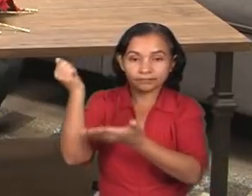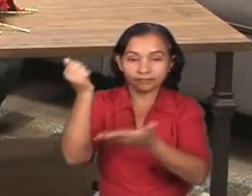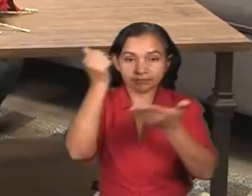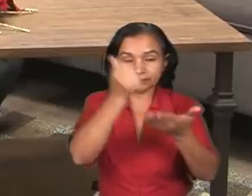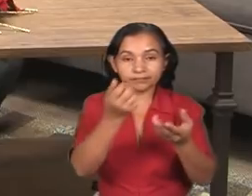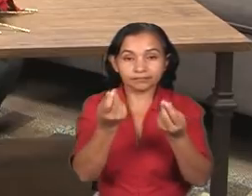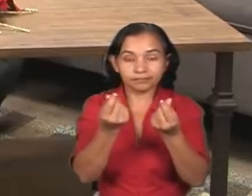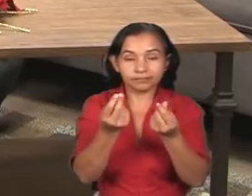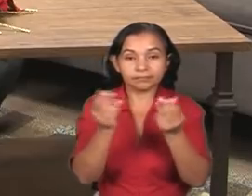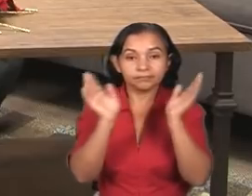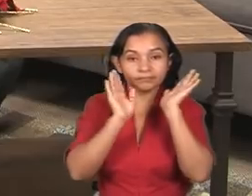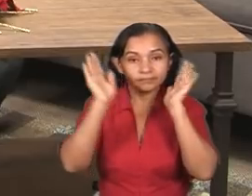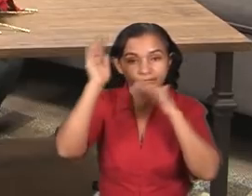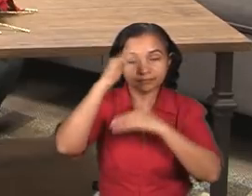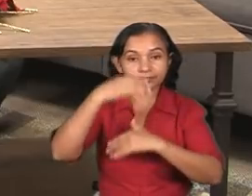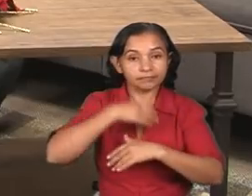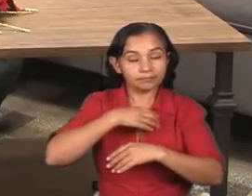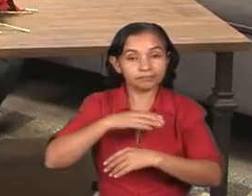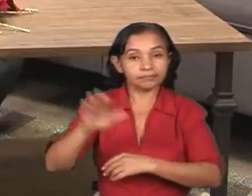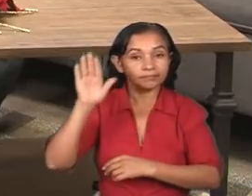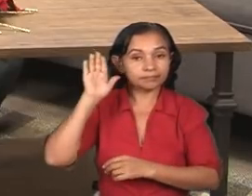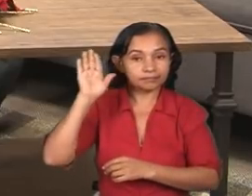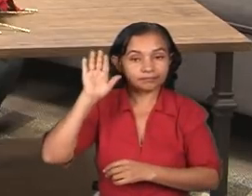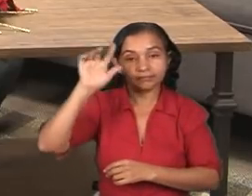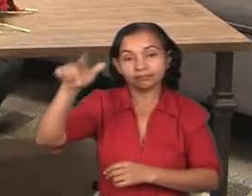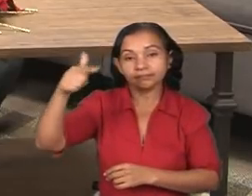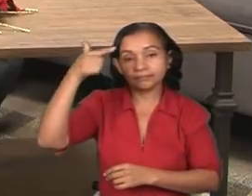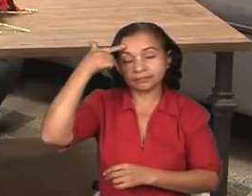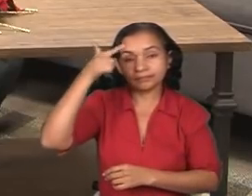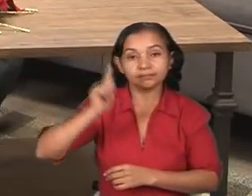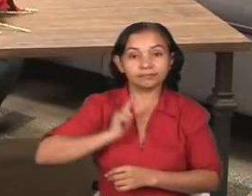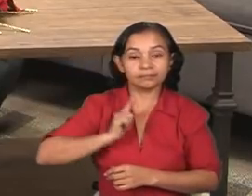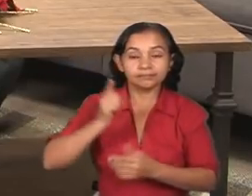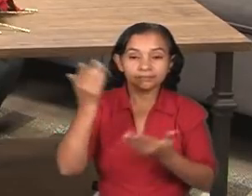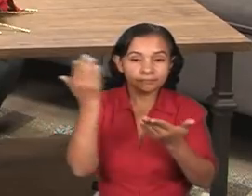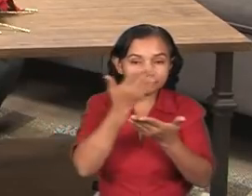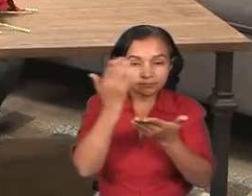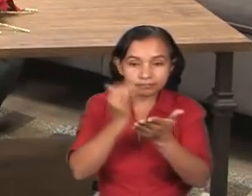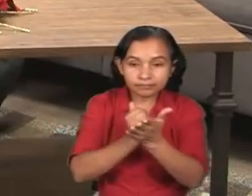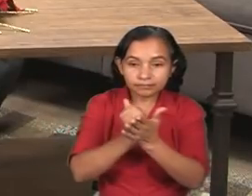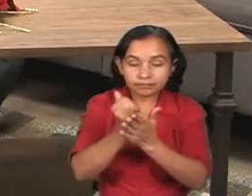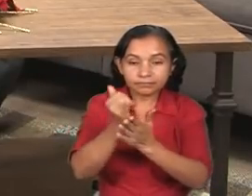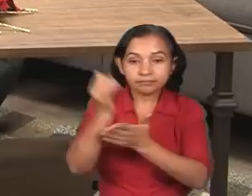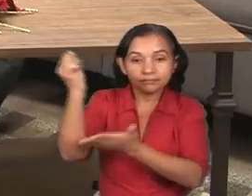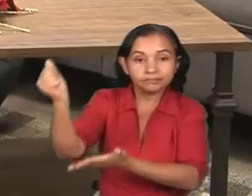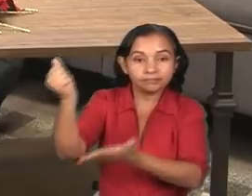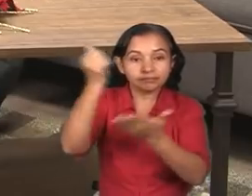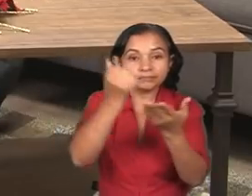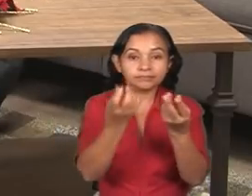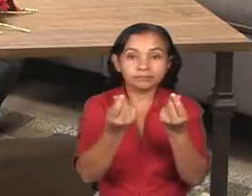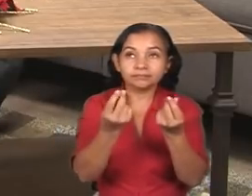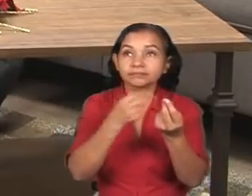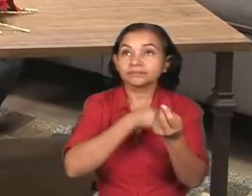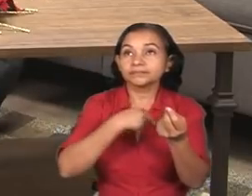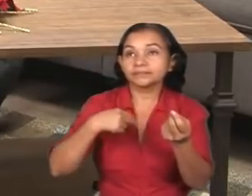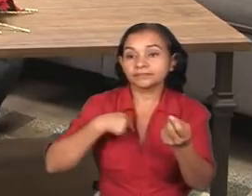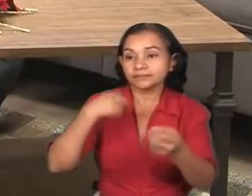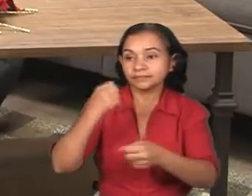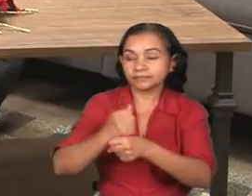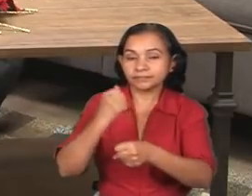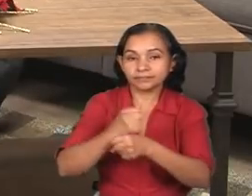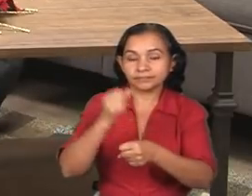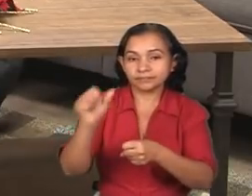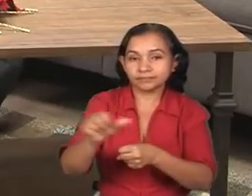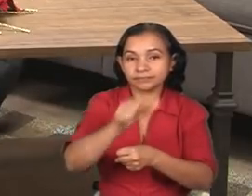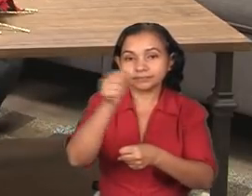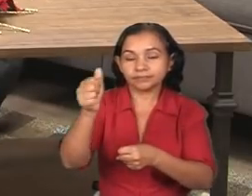denotan el compromiso que tiene este gobierno, porque tenés que avanzar con los estudios y los diseños para estar listo cuando venga el financiamiento a ejecutarlo. Y otros